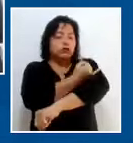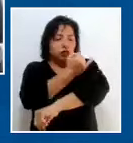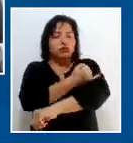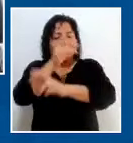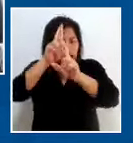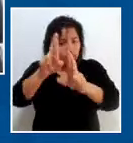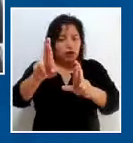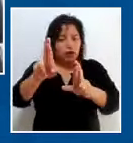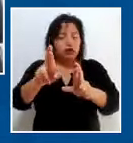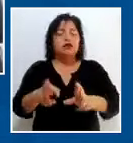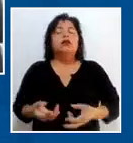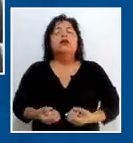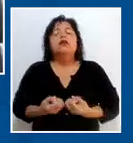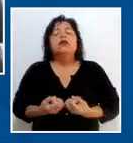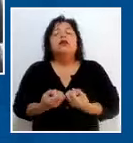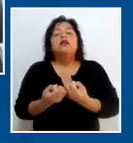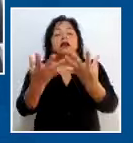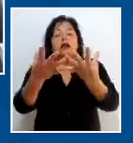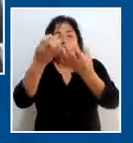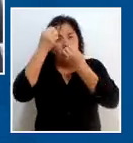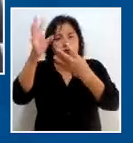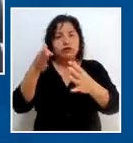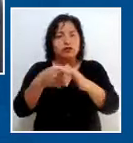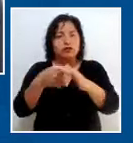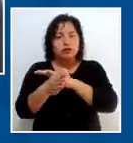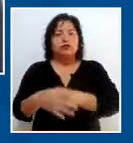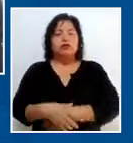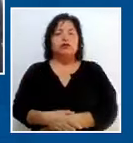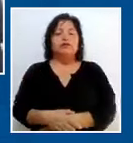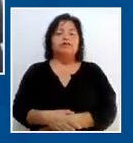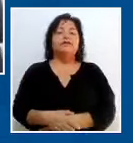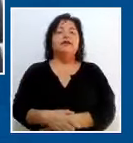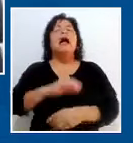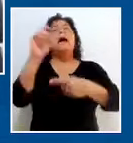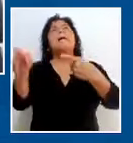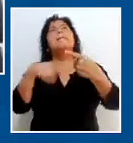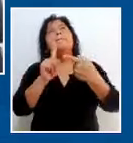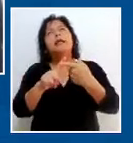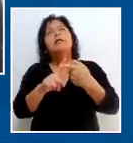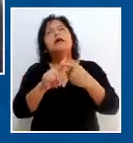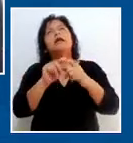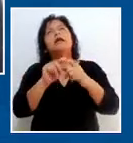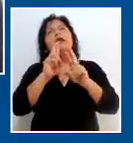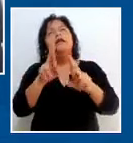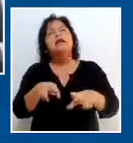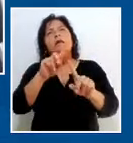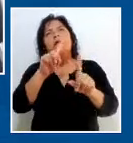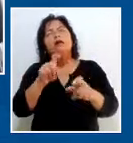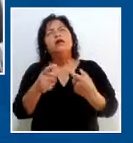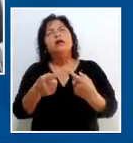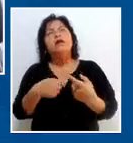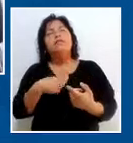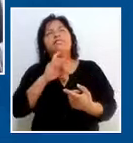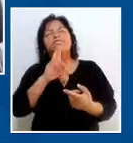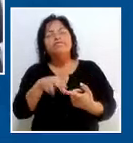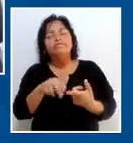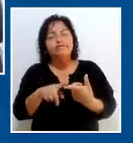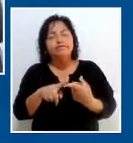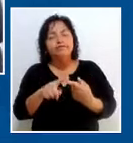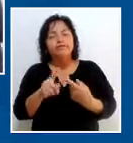con brindar la información? A ver, respecto del la primera pregunta,